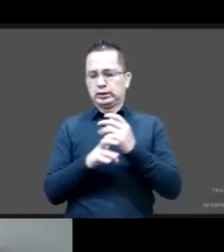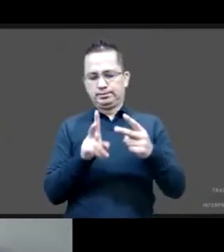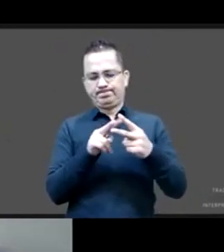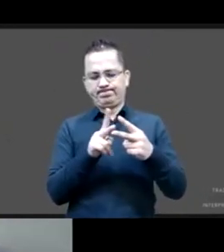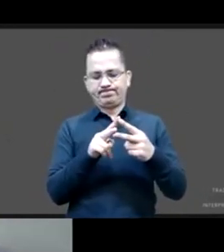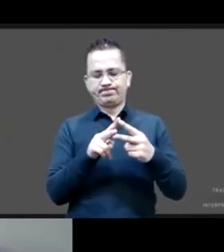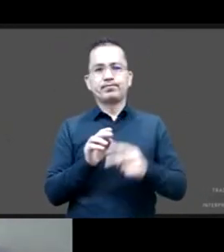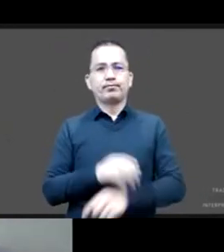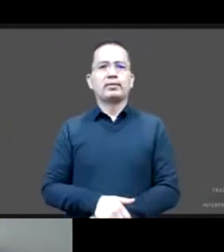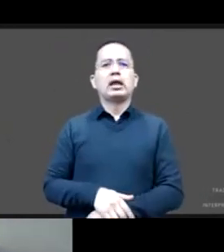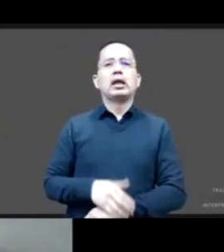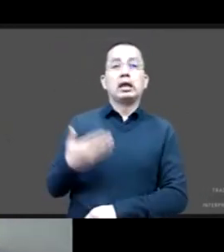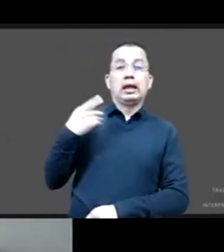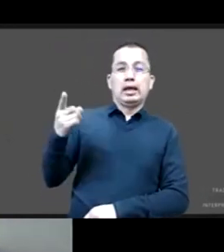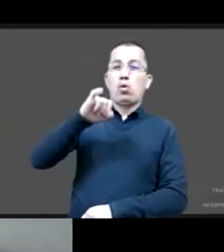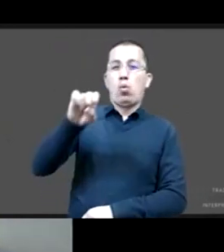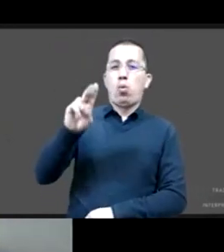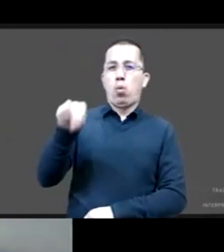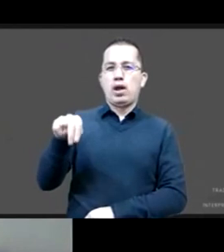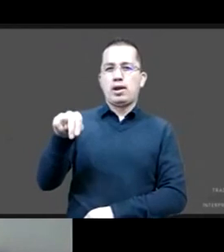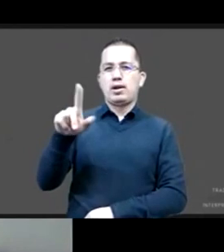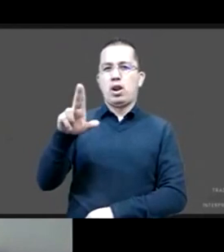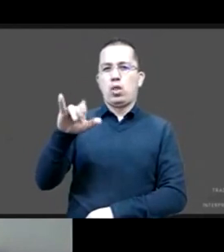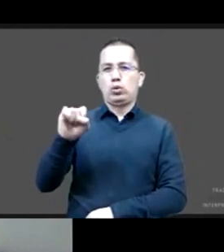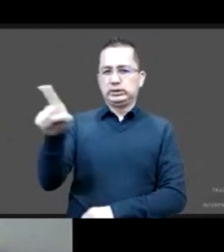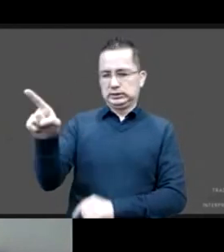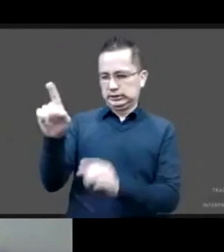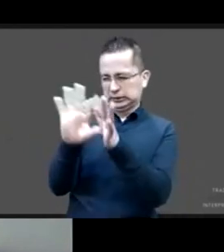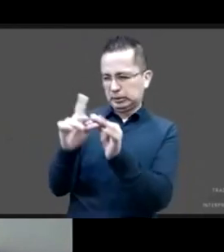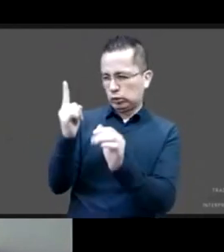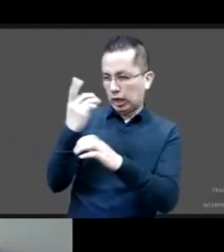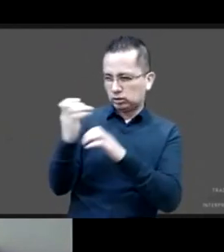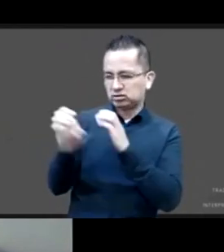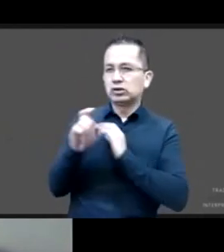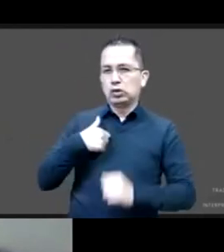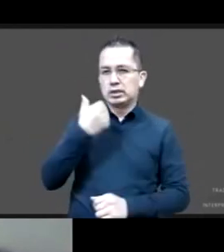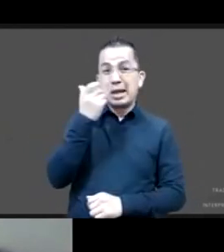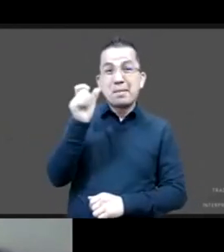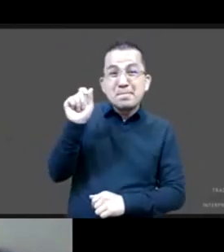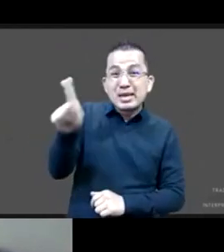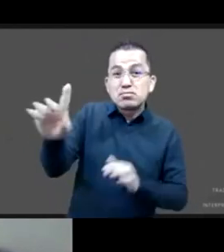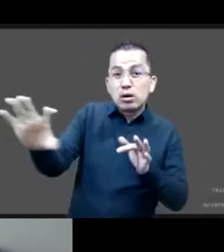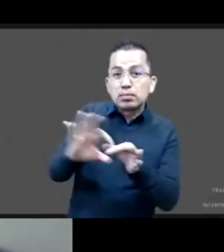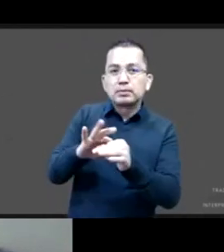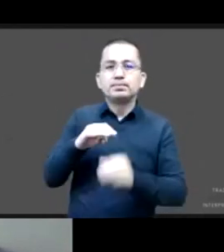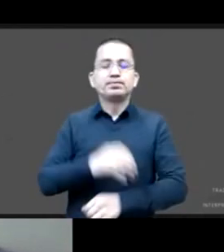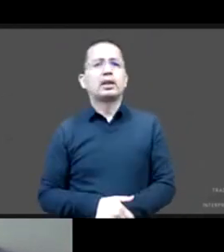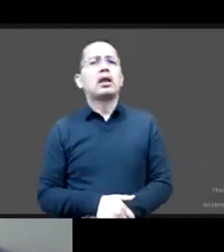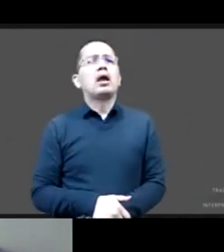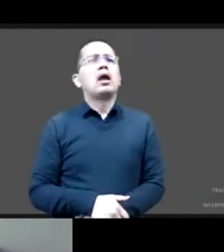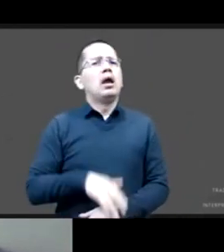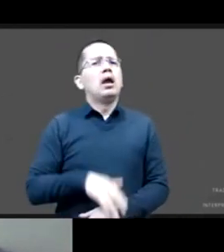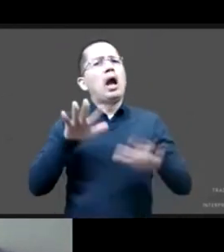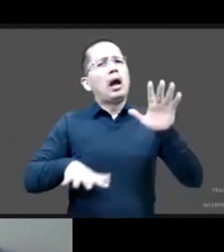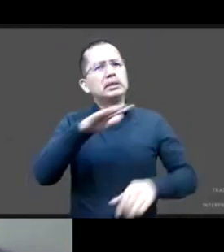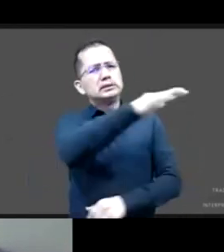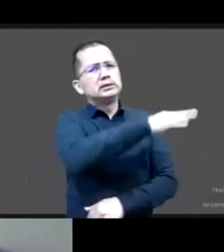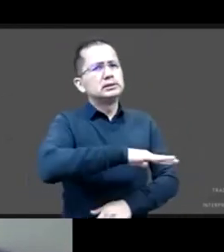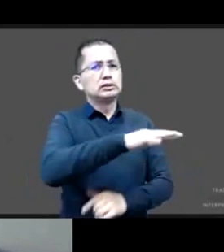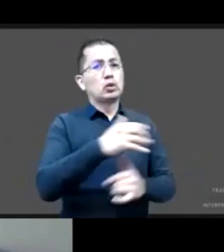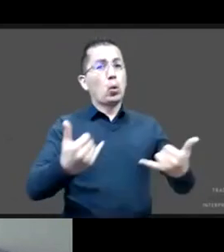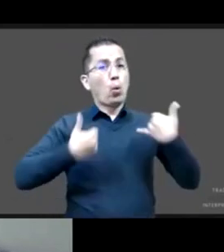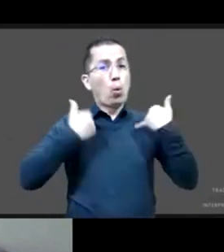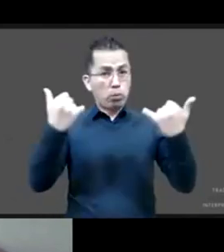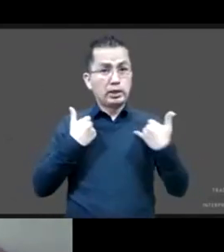Juan Luis efectivamente estos jóvenes parecieran no ser de nadie cuando ya no están en la escuela cuando no están vinculados